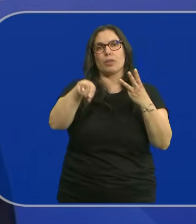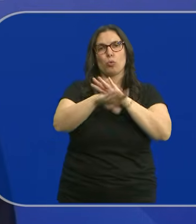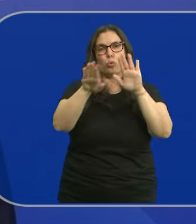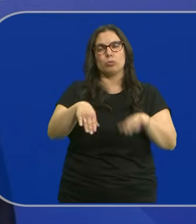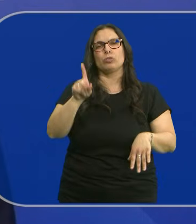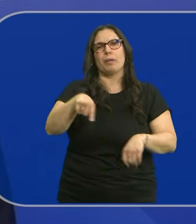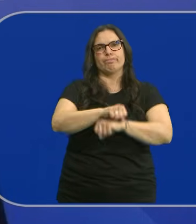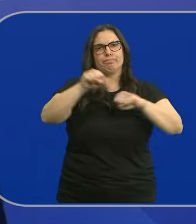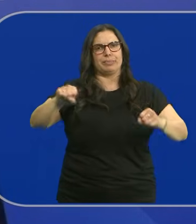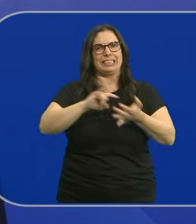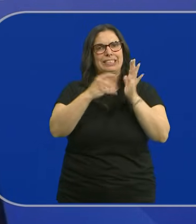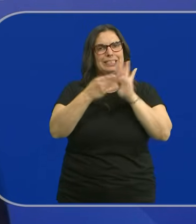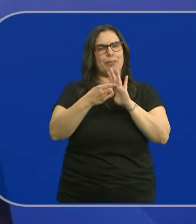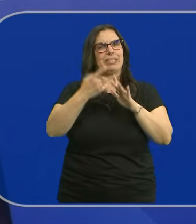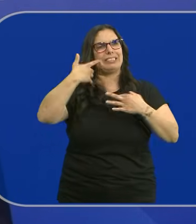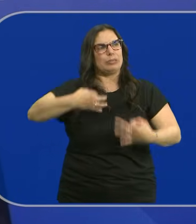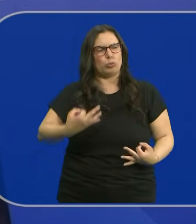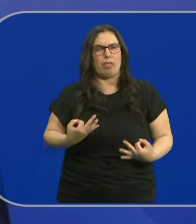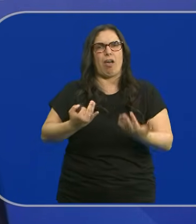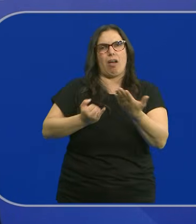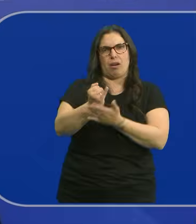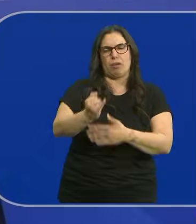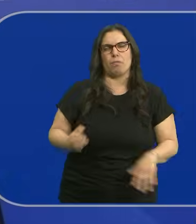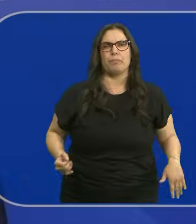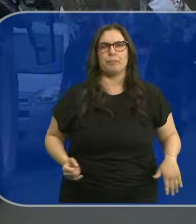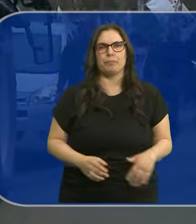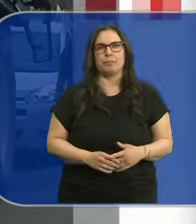los sistemas de aseguramiento agrario.